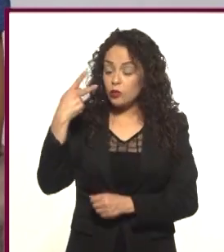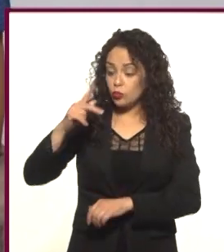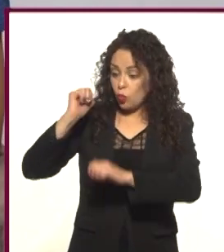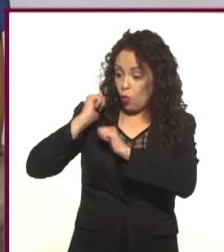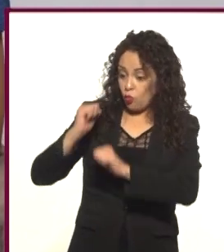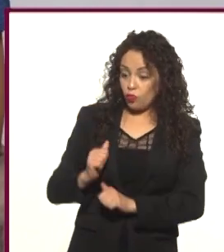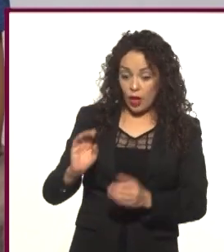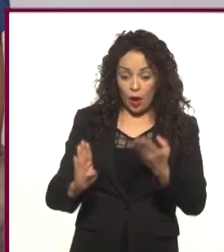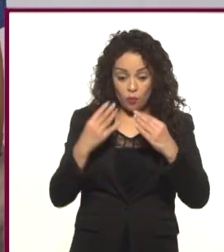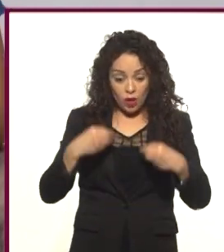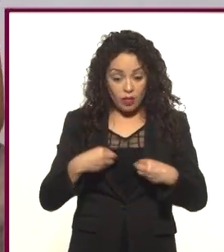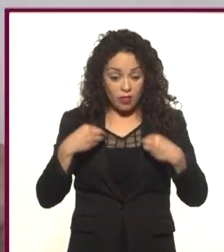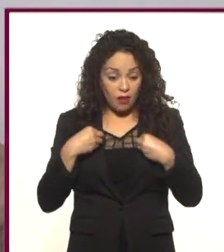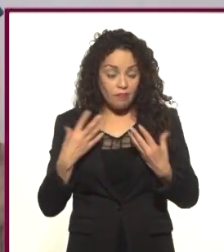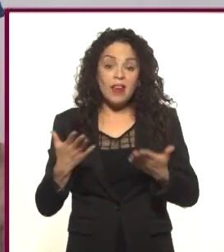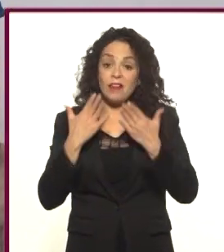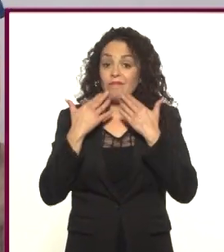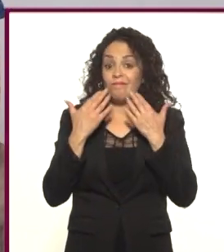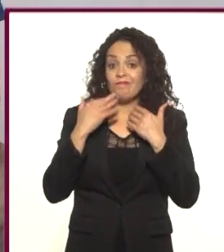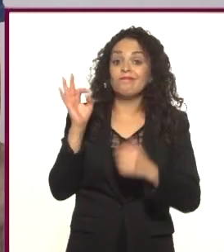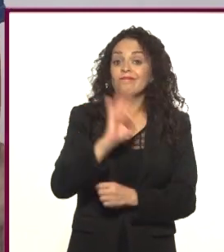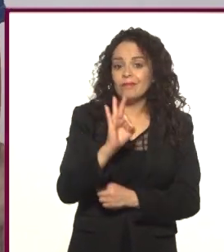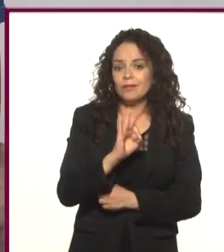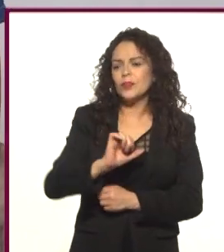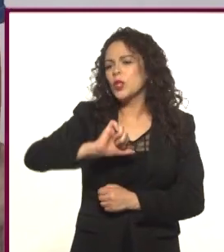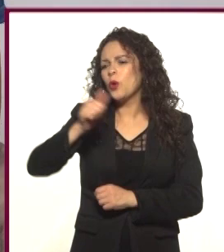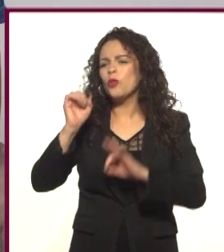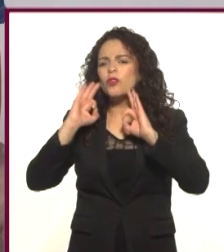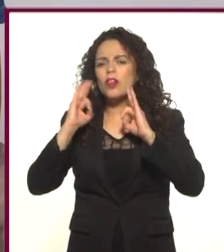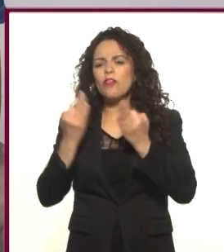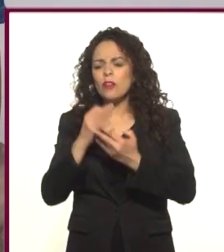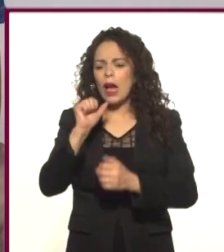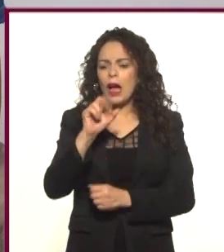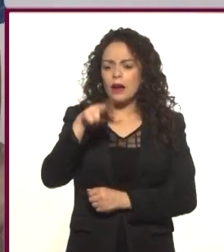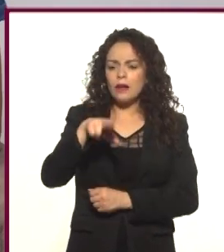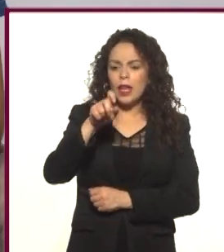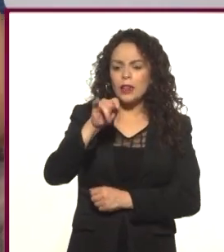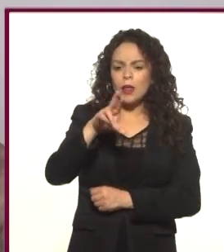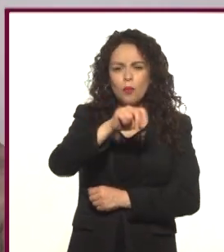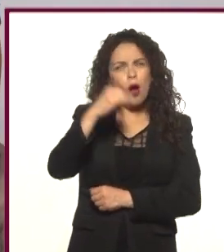el que habitan. ¿Qué otro tipo de arquetipo se les ocurre?